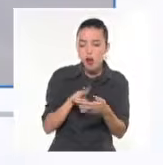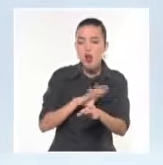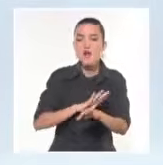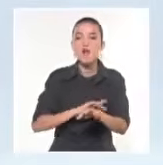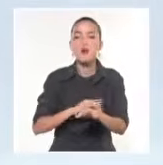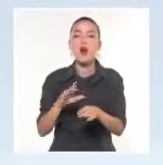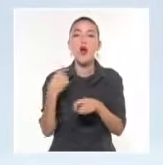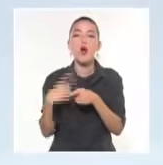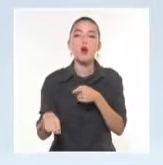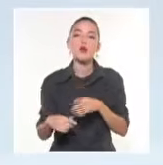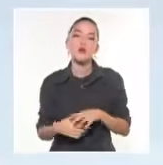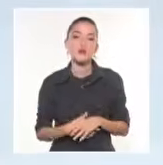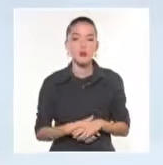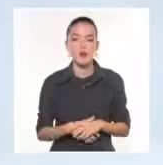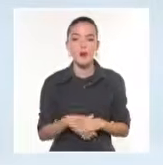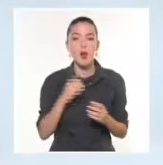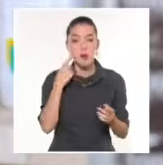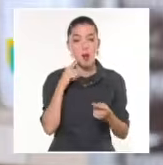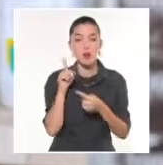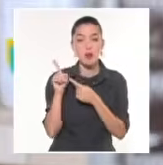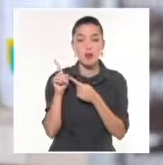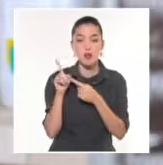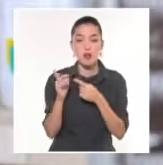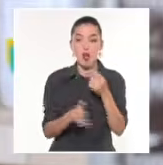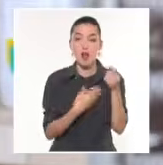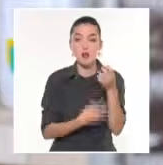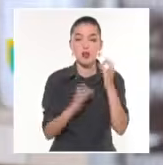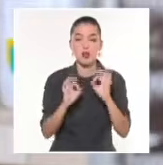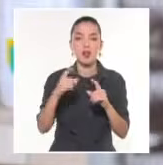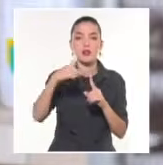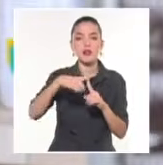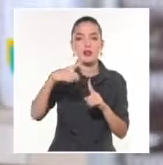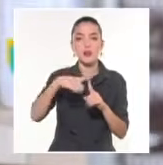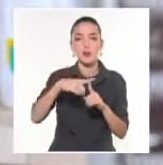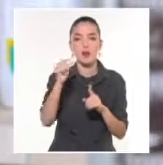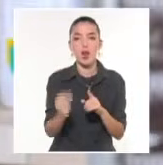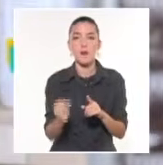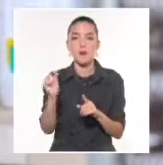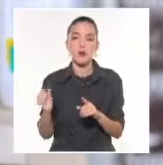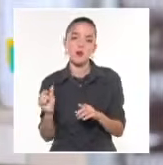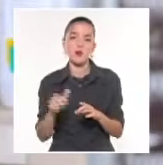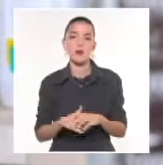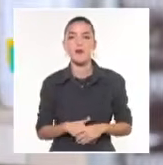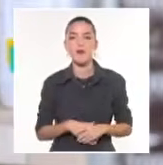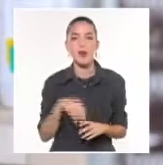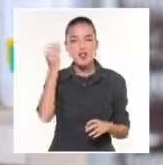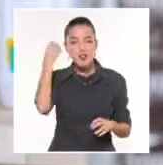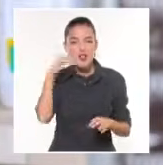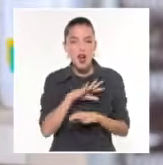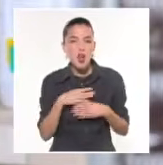garantiza la eficiencia en el tratamiento a esos pacientes. Porque, bueno, se sabe que si